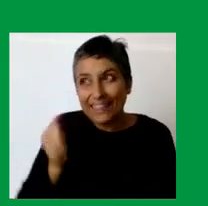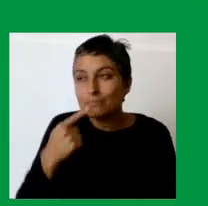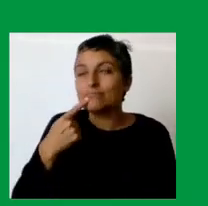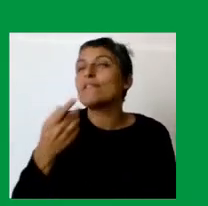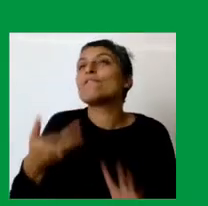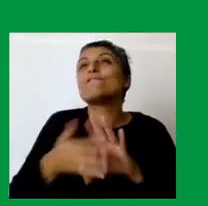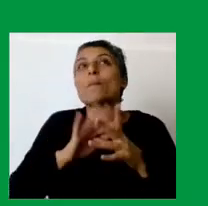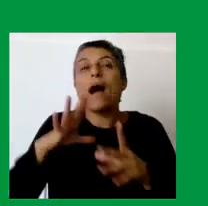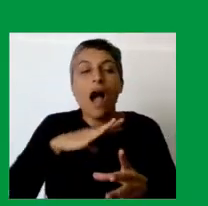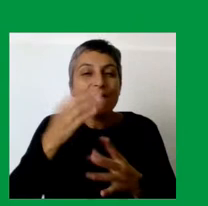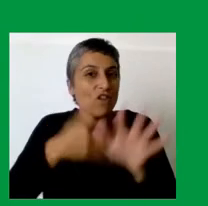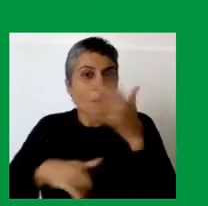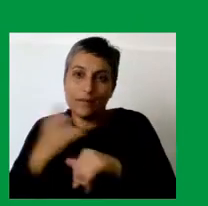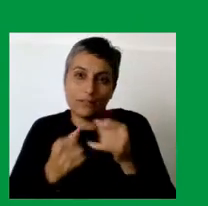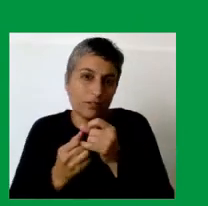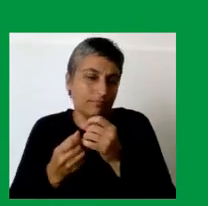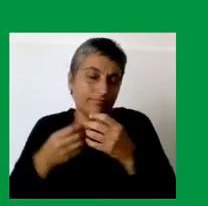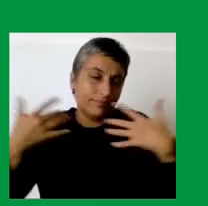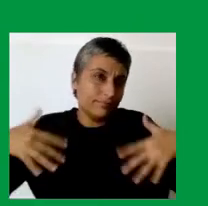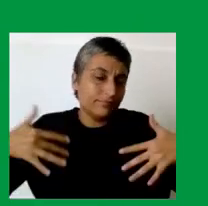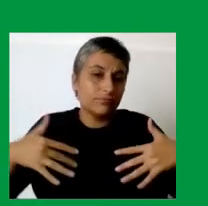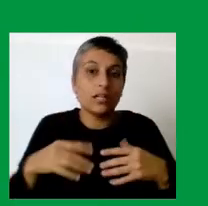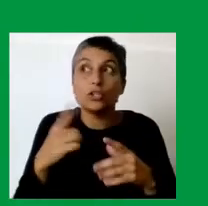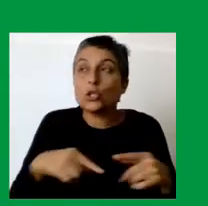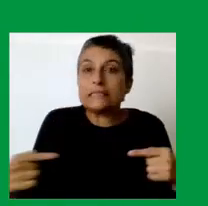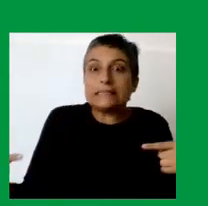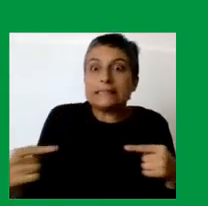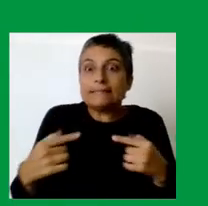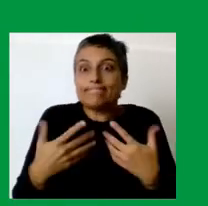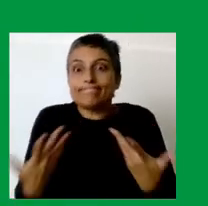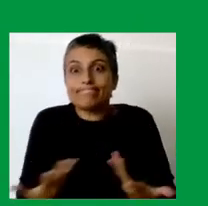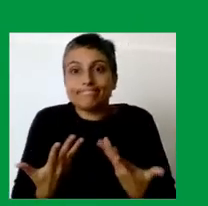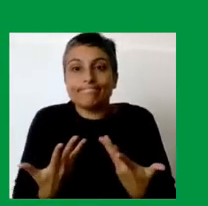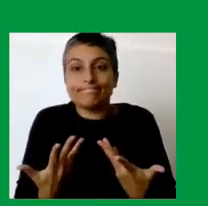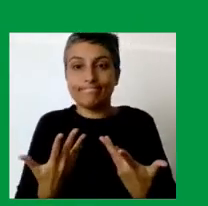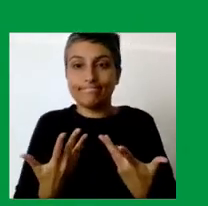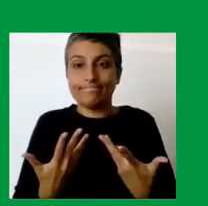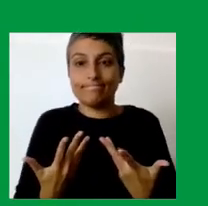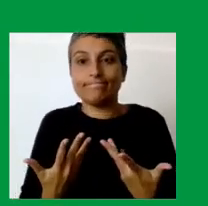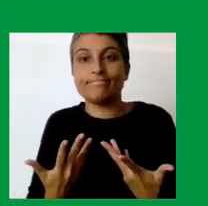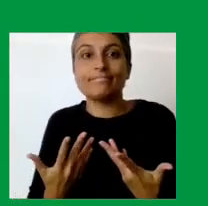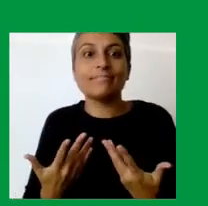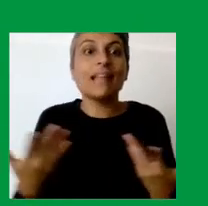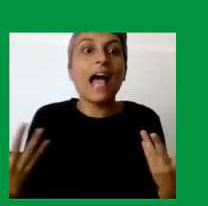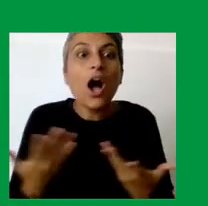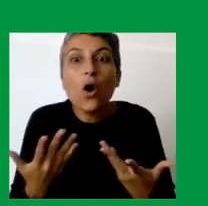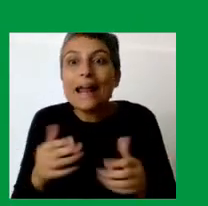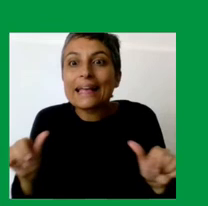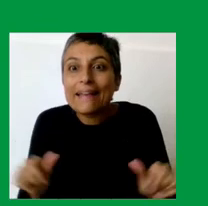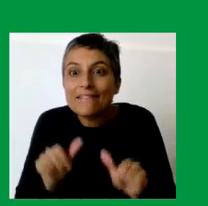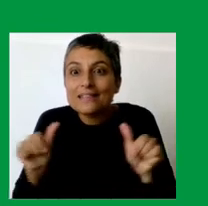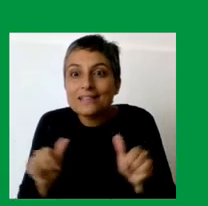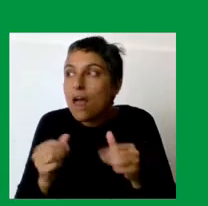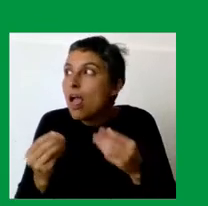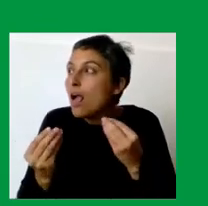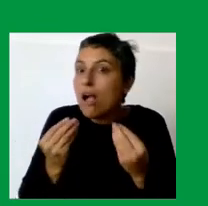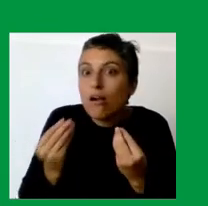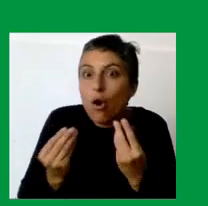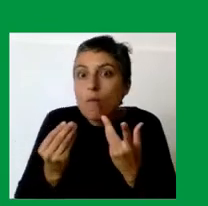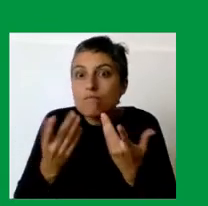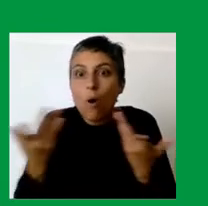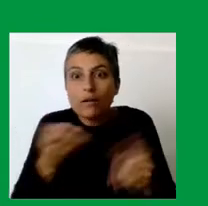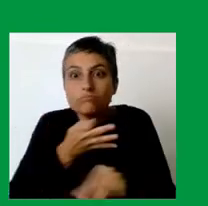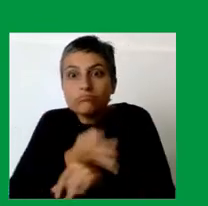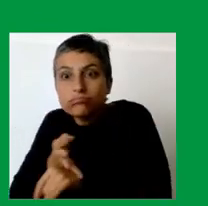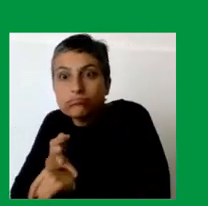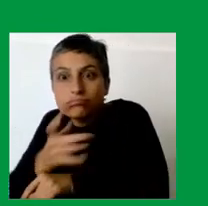web, la tensión de decir, uy, pero también, ¿cómo vamos a hacer? ¿Cómo vamos a trabajar con nuestros chicos y